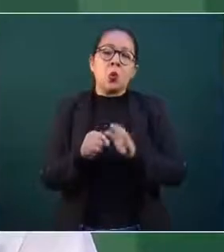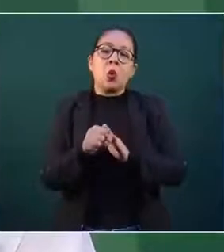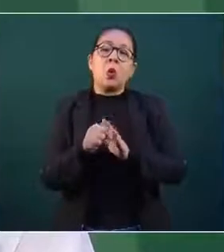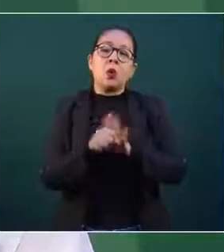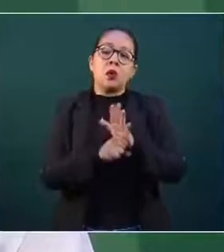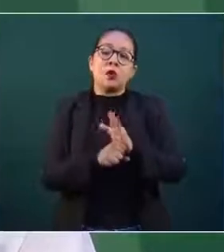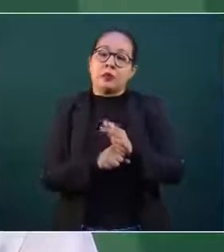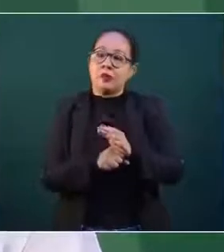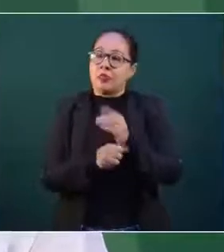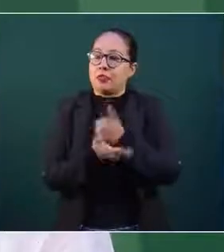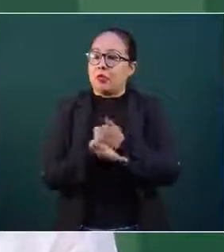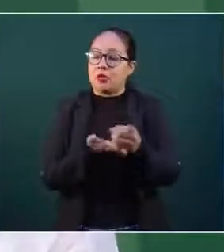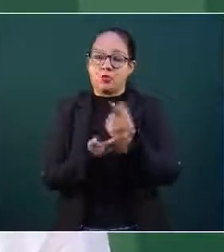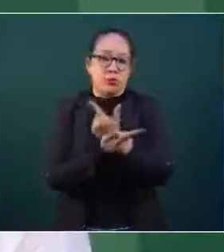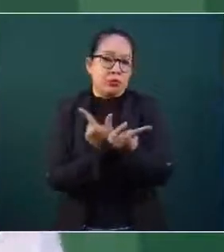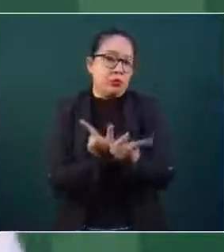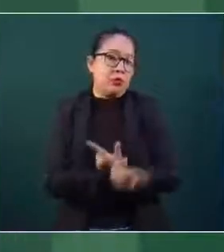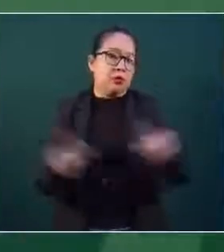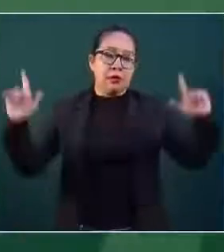no